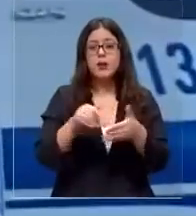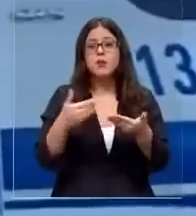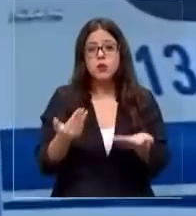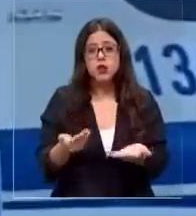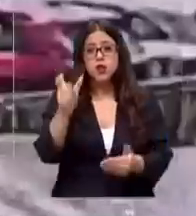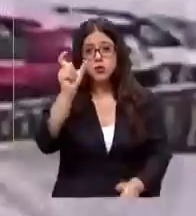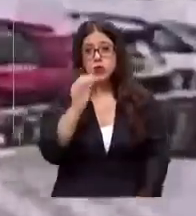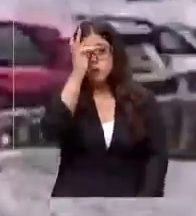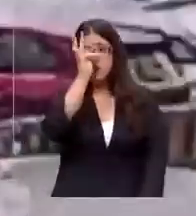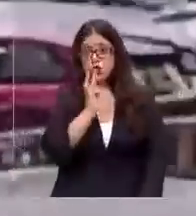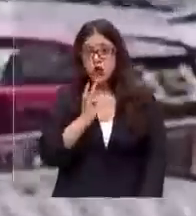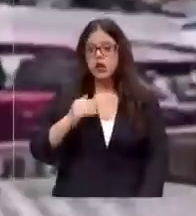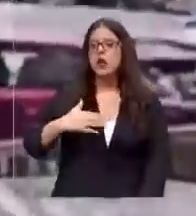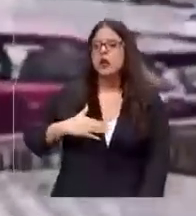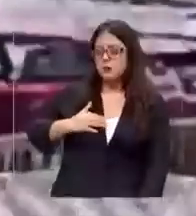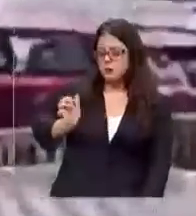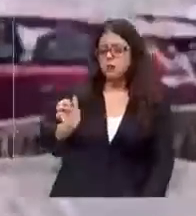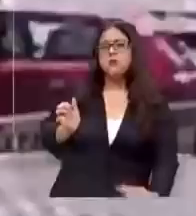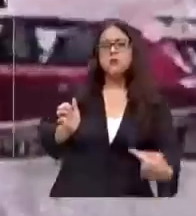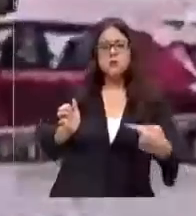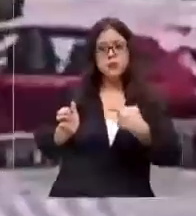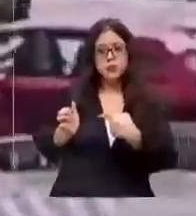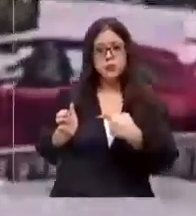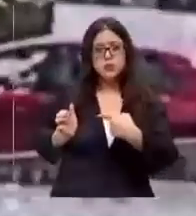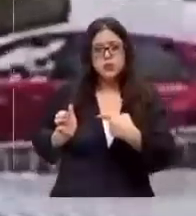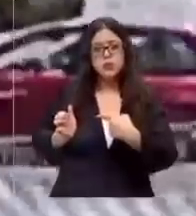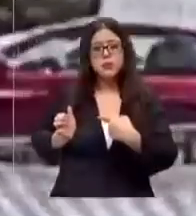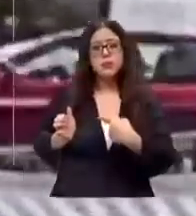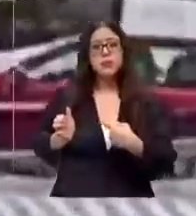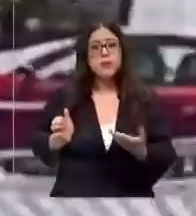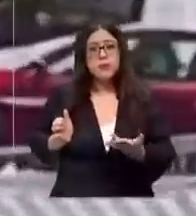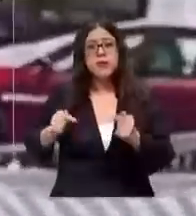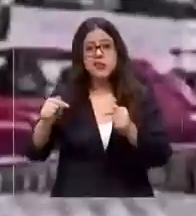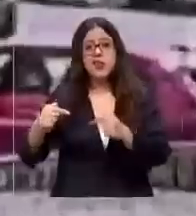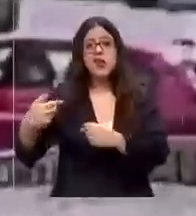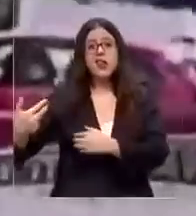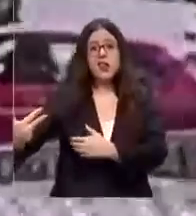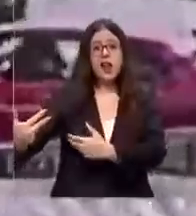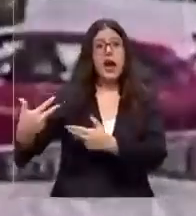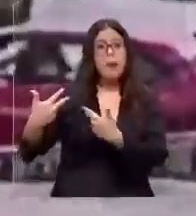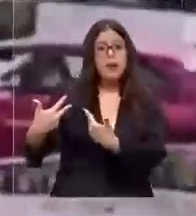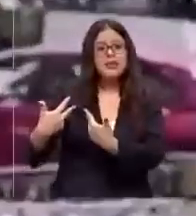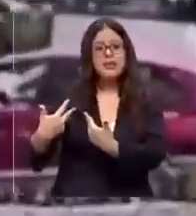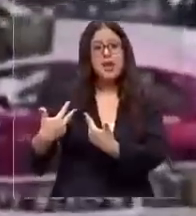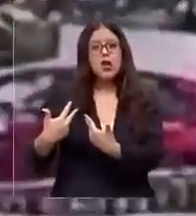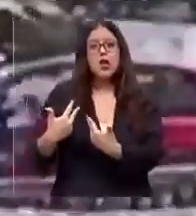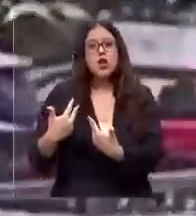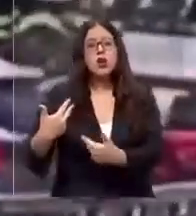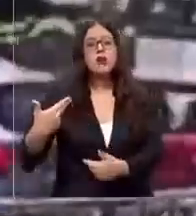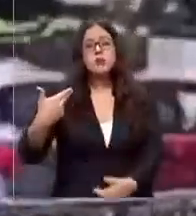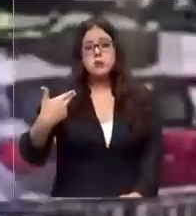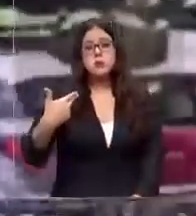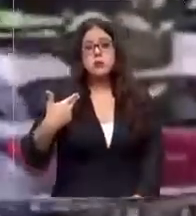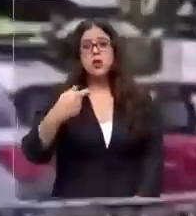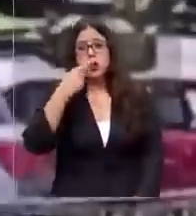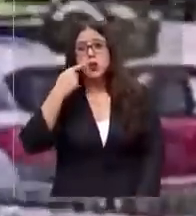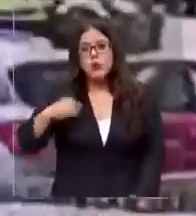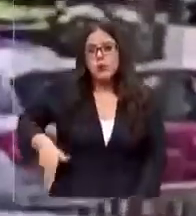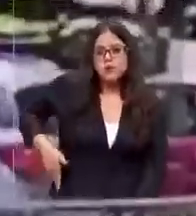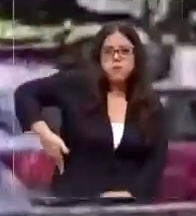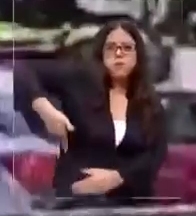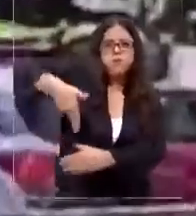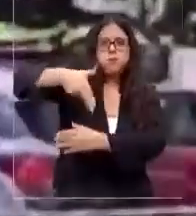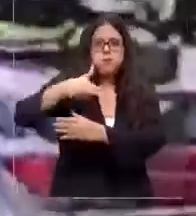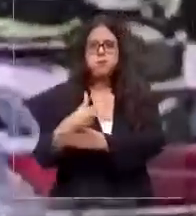ello que el funcionario se identifica como miembro de la Policía de Investigaciones de Chile, es amenazado con un arma de fuego. Él procede a repeler dicha